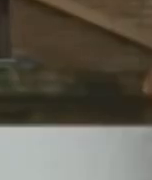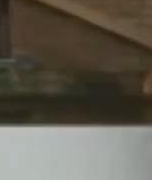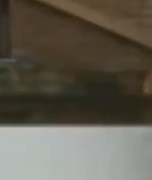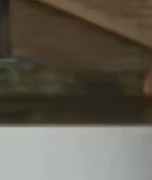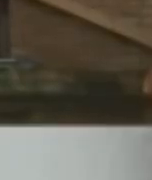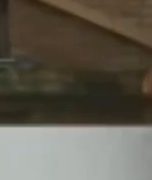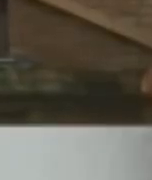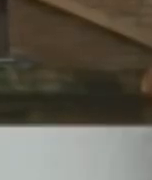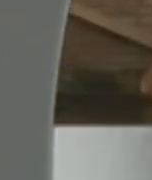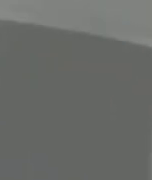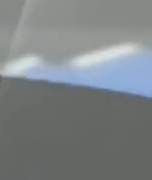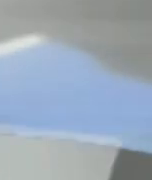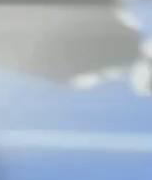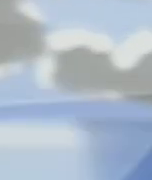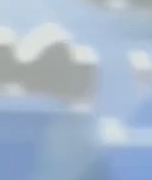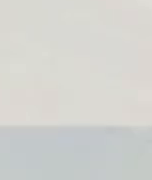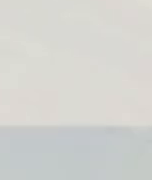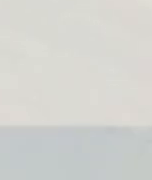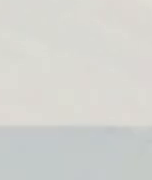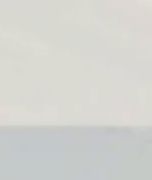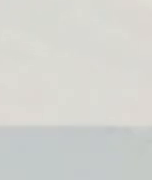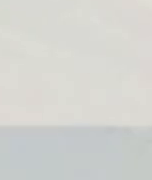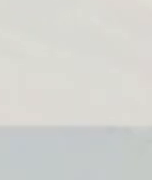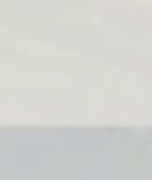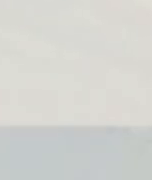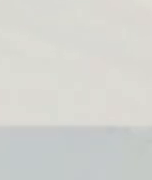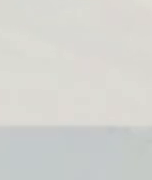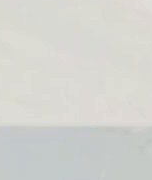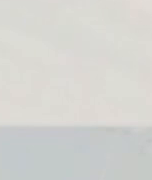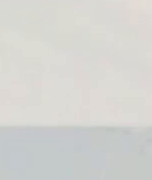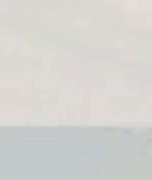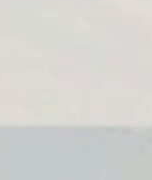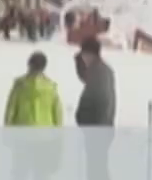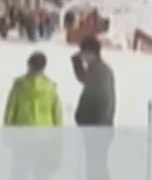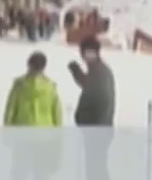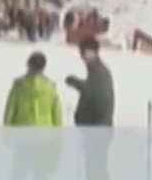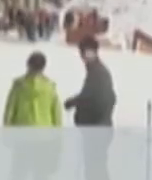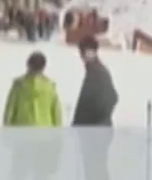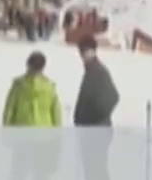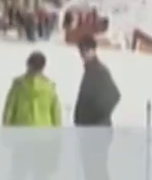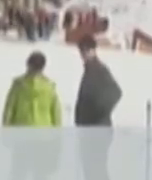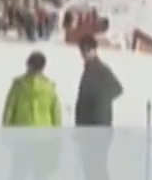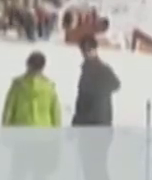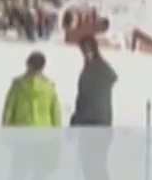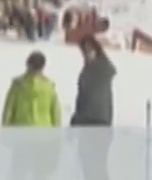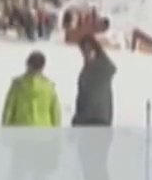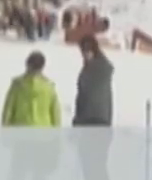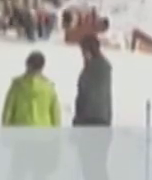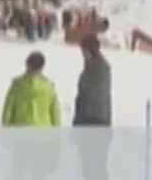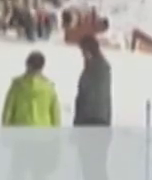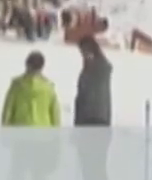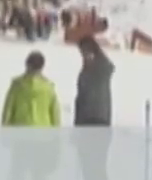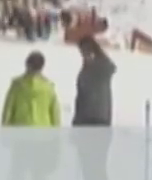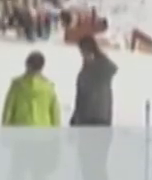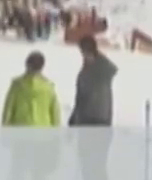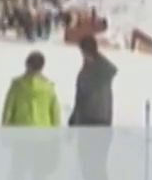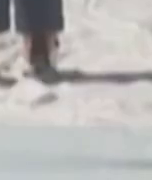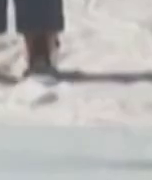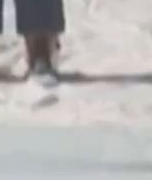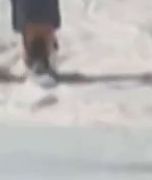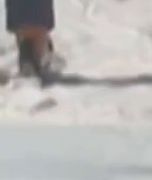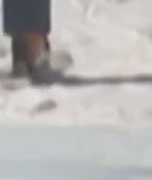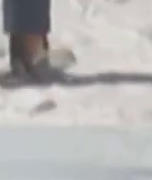en varios centros. Y en los panoramas para estas vacaciones de invierno, Portillo se prepara para recibir